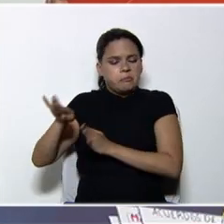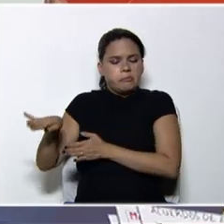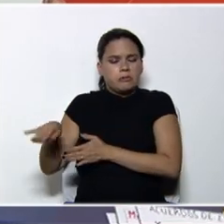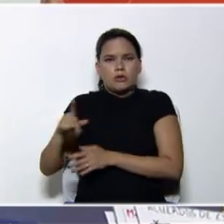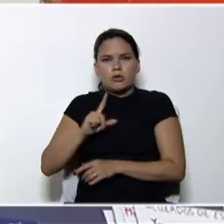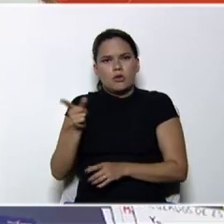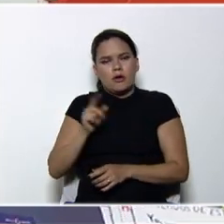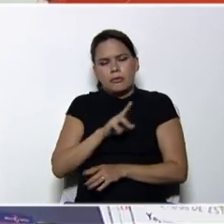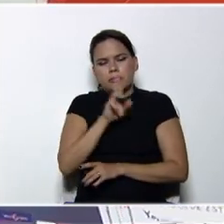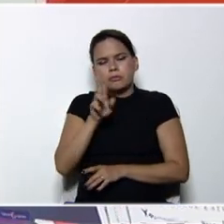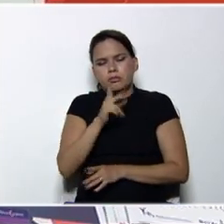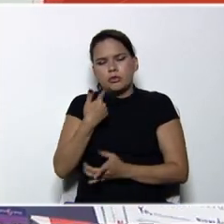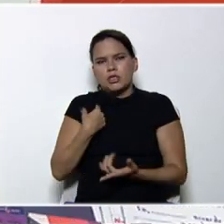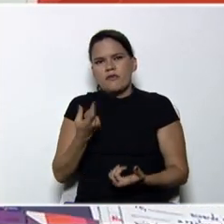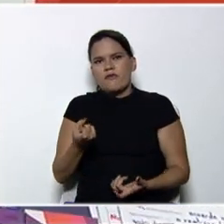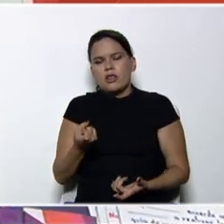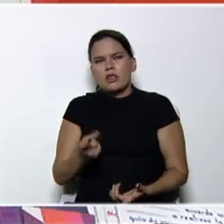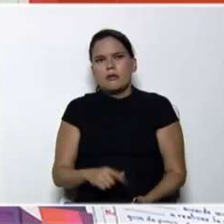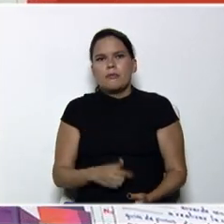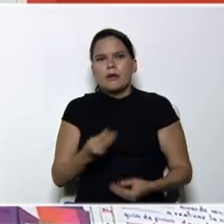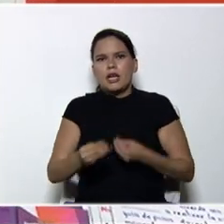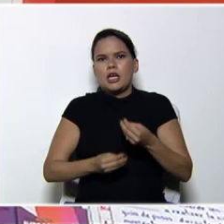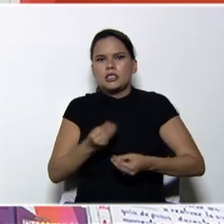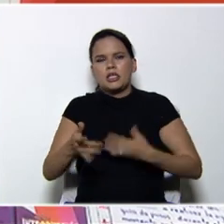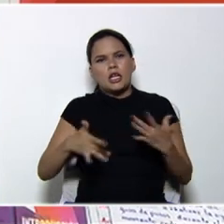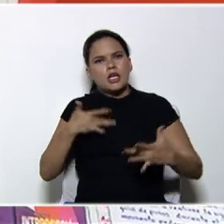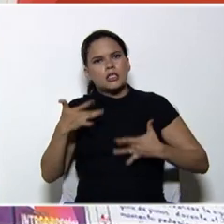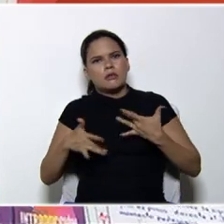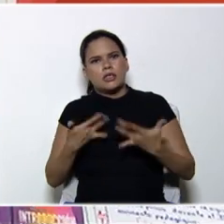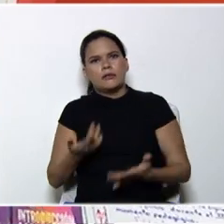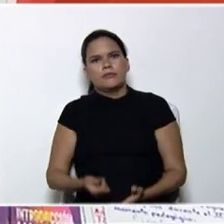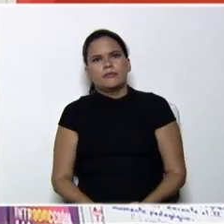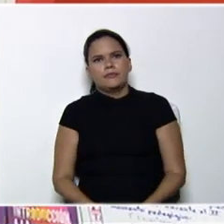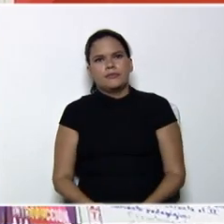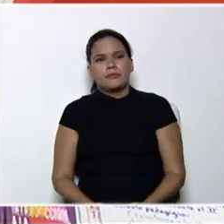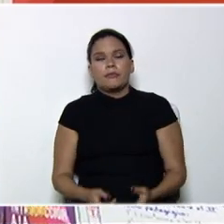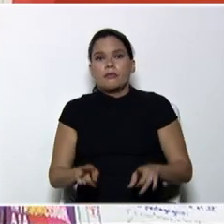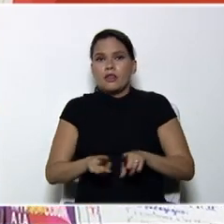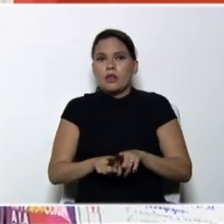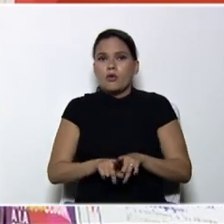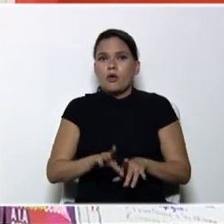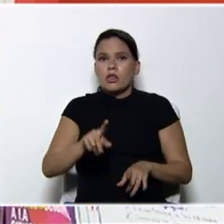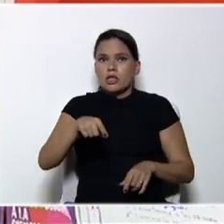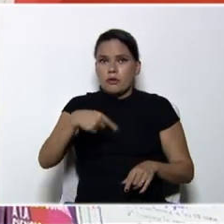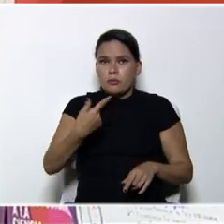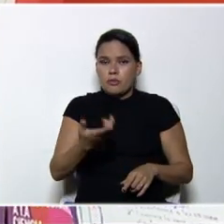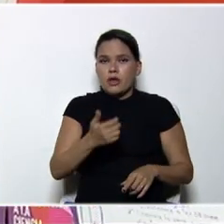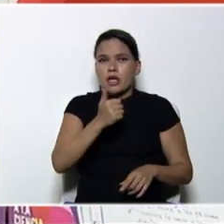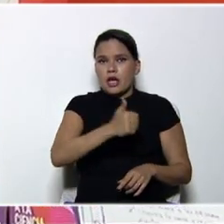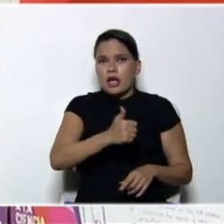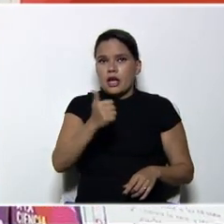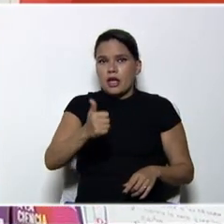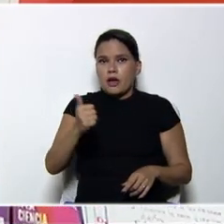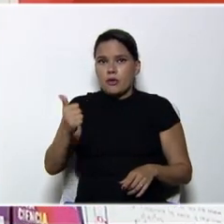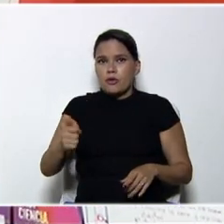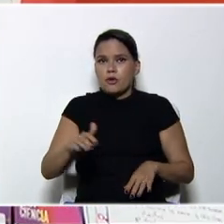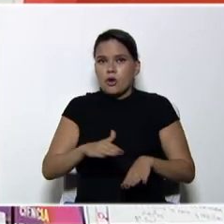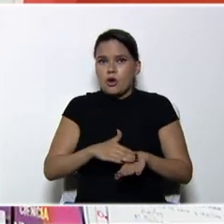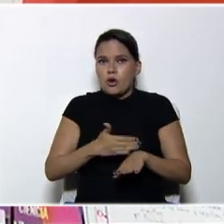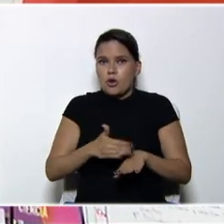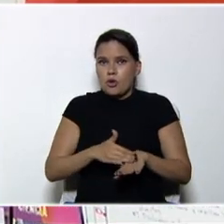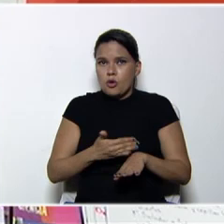nos hará falta para desarrollar las actividades. Sin embargo, luego de cada uno de los jueves socioproductivos, les voy a